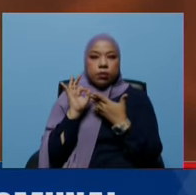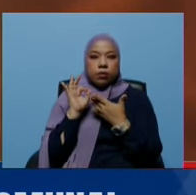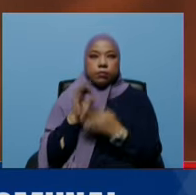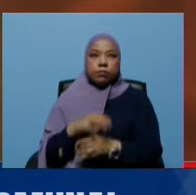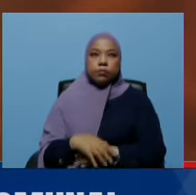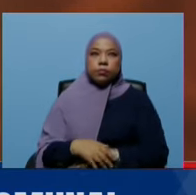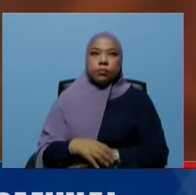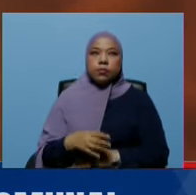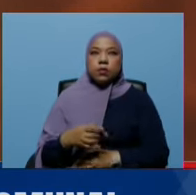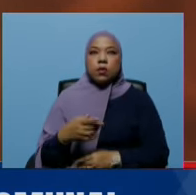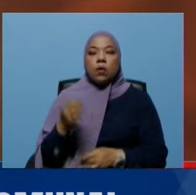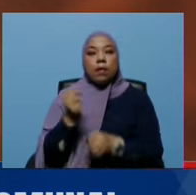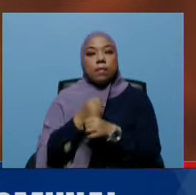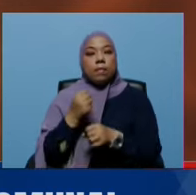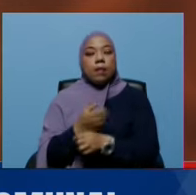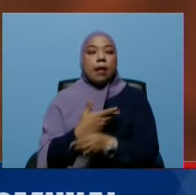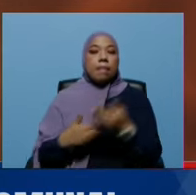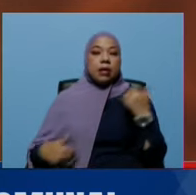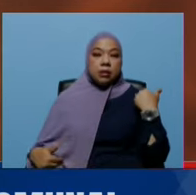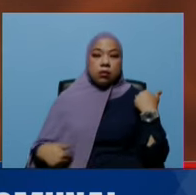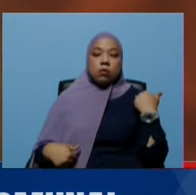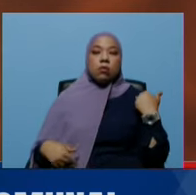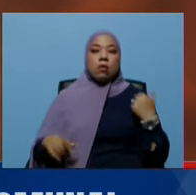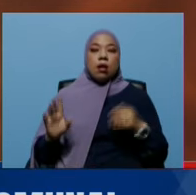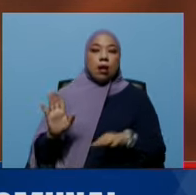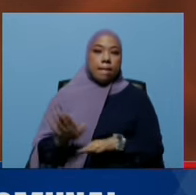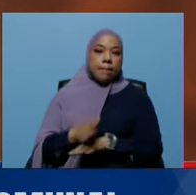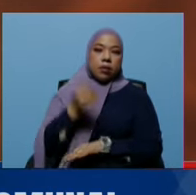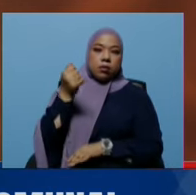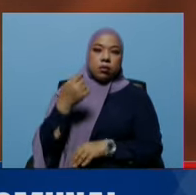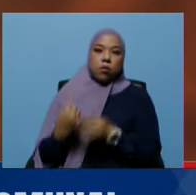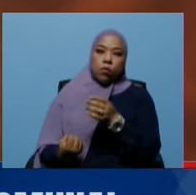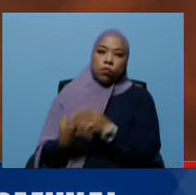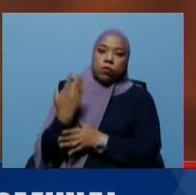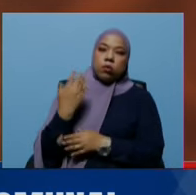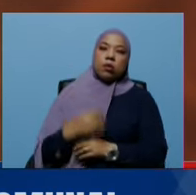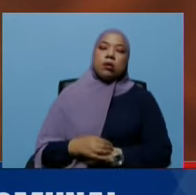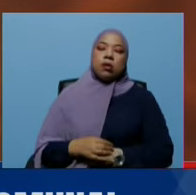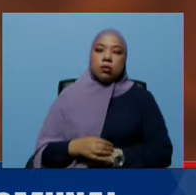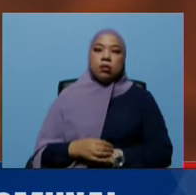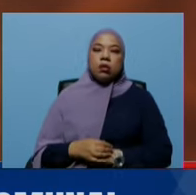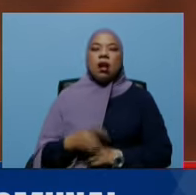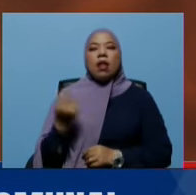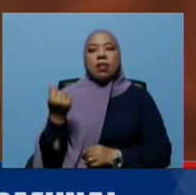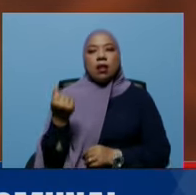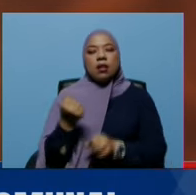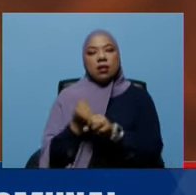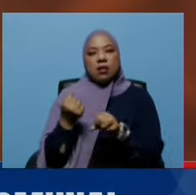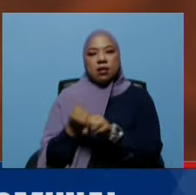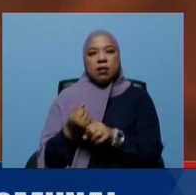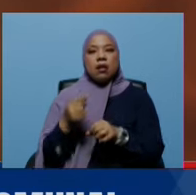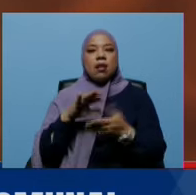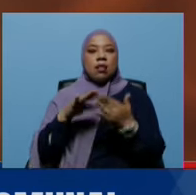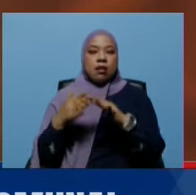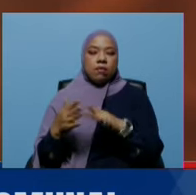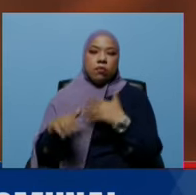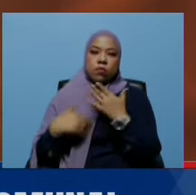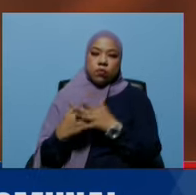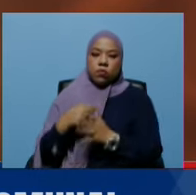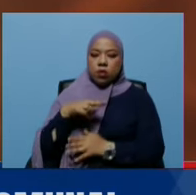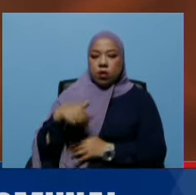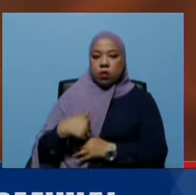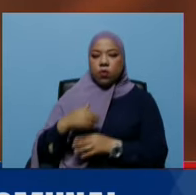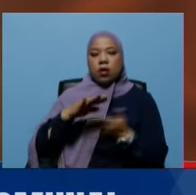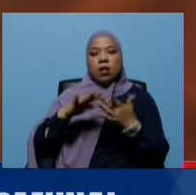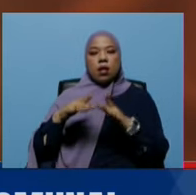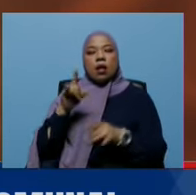la agricultura, presidente, es la base, es una de las principales fuentes y bases de la economía comunal de nuestras